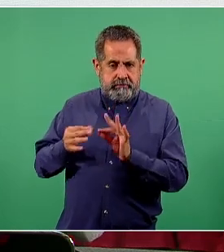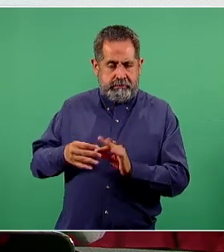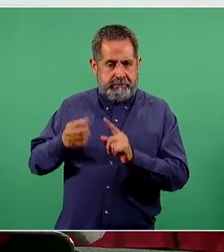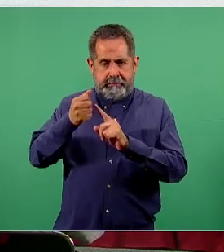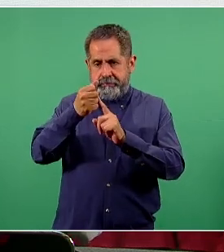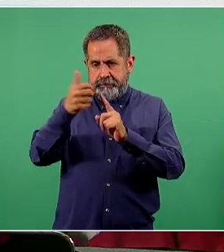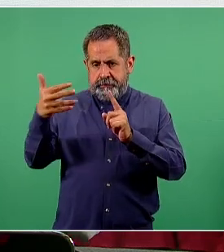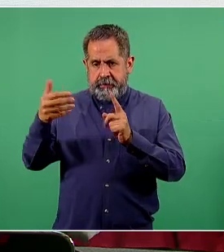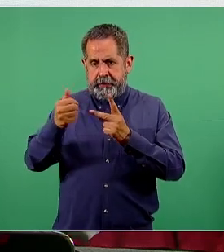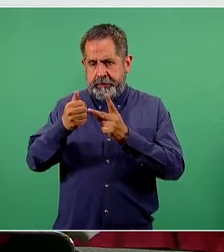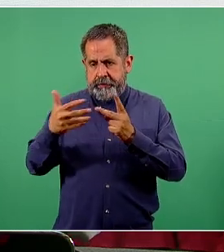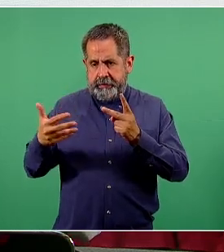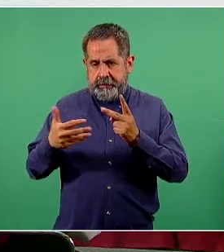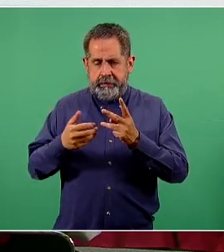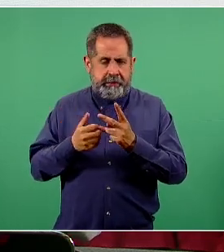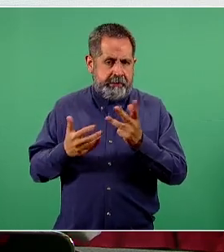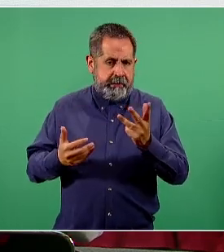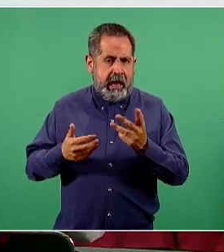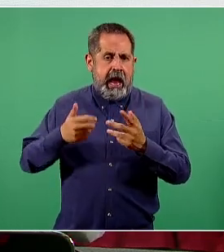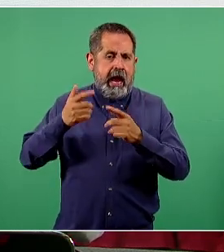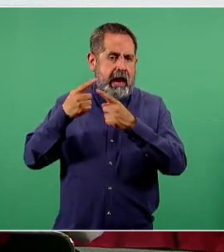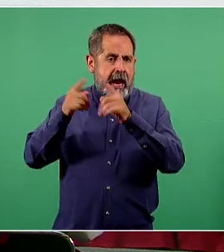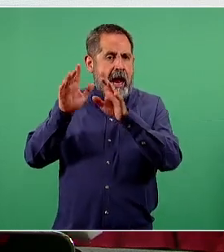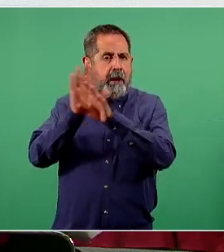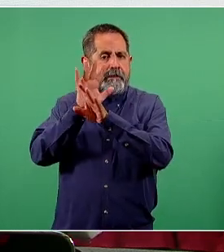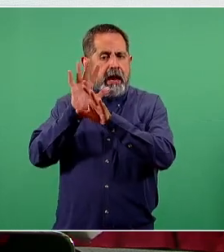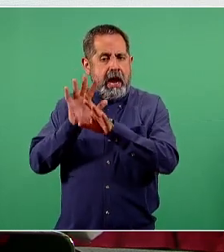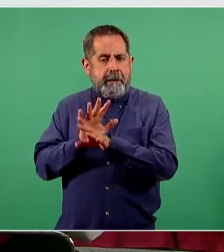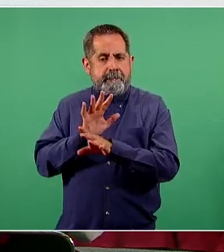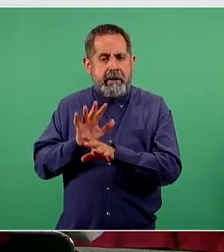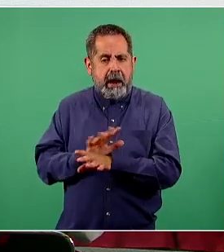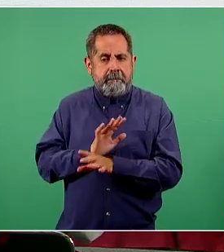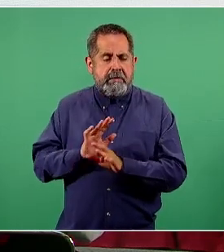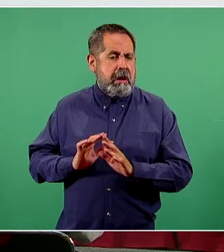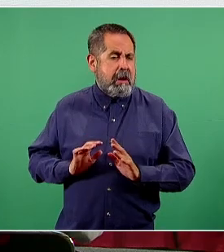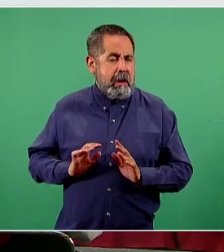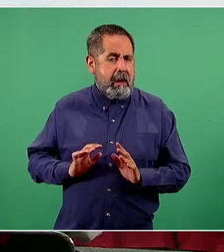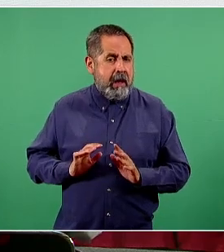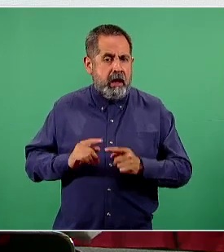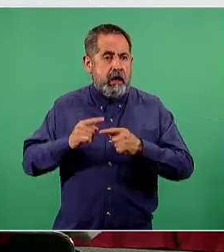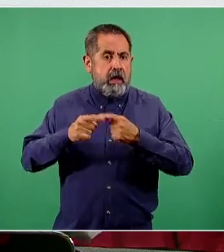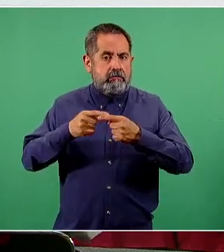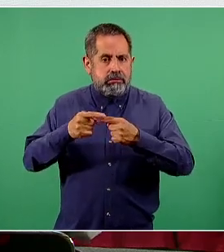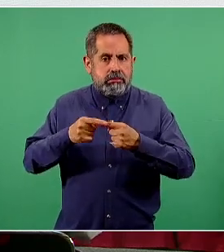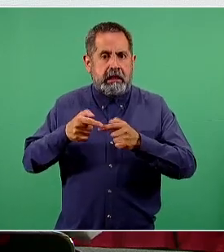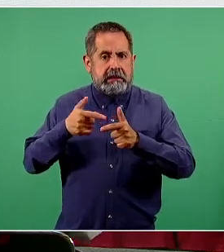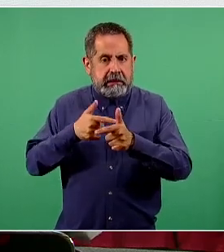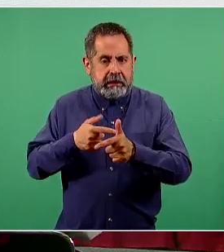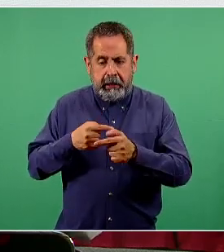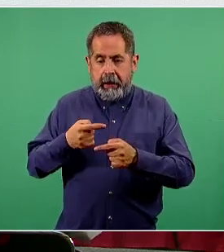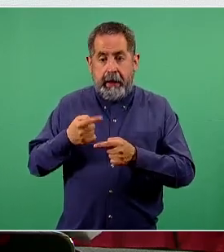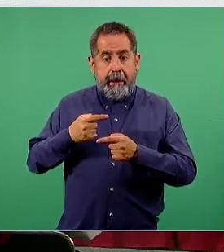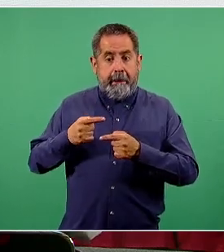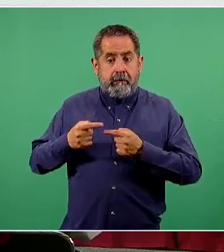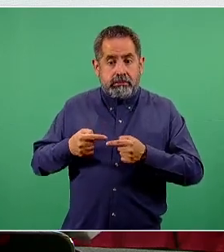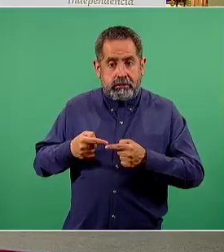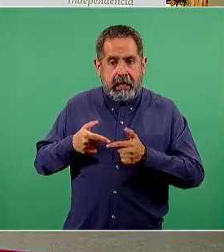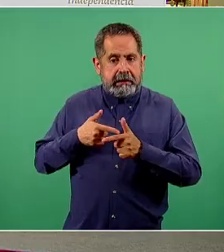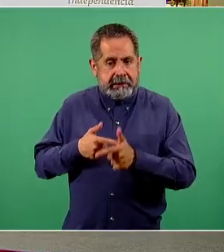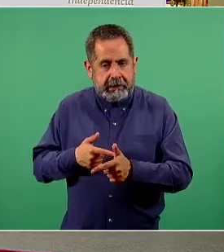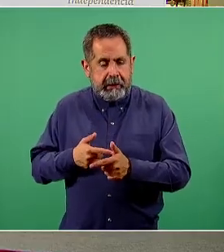de los conjuntos sigue cambiando, los 3 están cambiando en la medida en que los 3 están activos en el proceso de